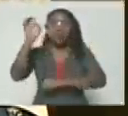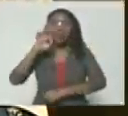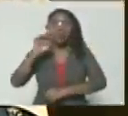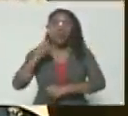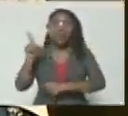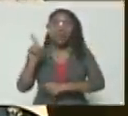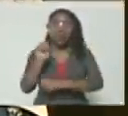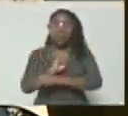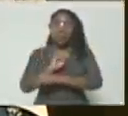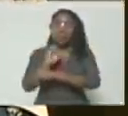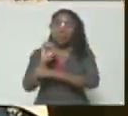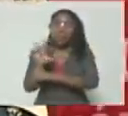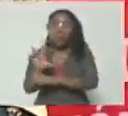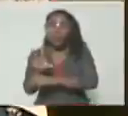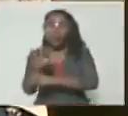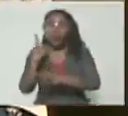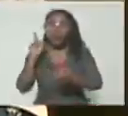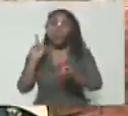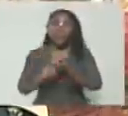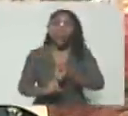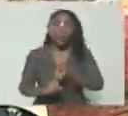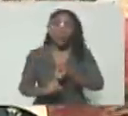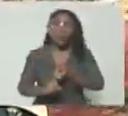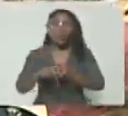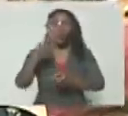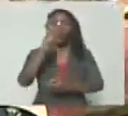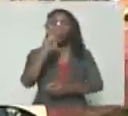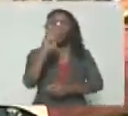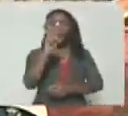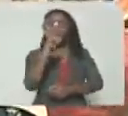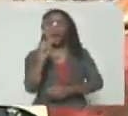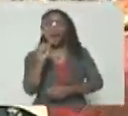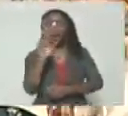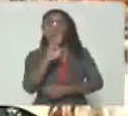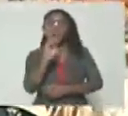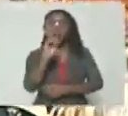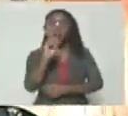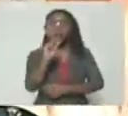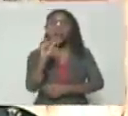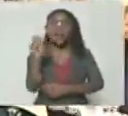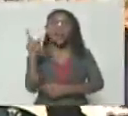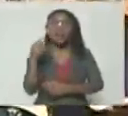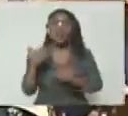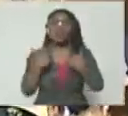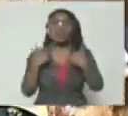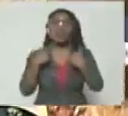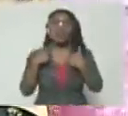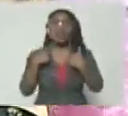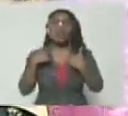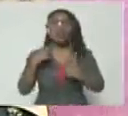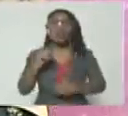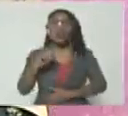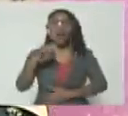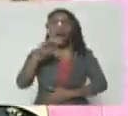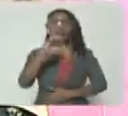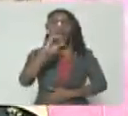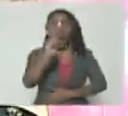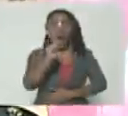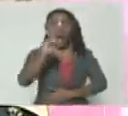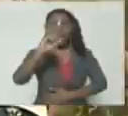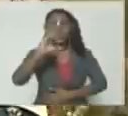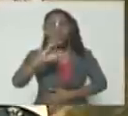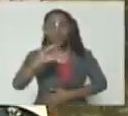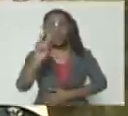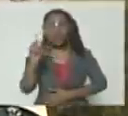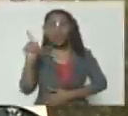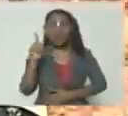ser destinado a la esposa del señor Tuna Rosa. Ella hace un mes sufrió un ACV y ahorita se encuentra en coma. Y